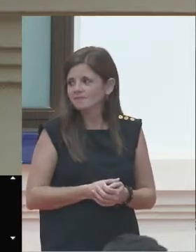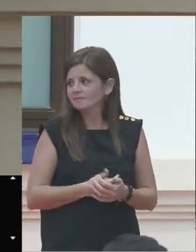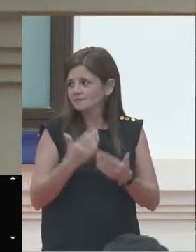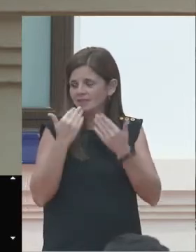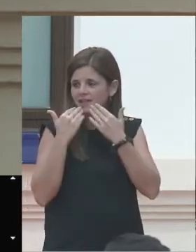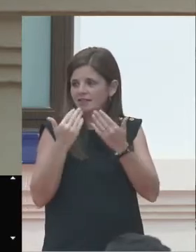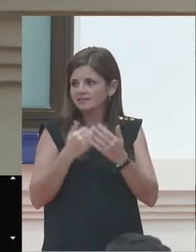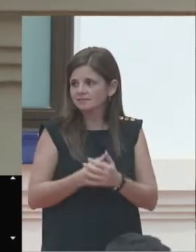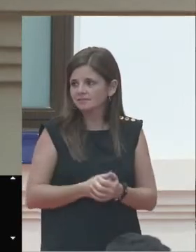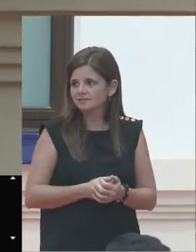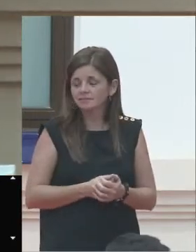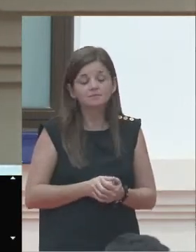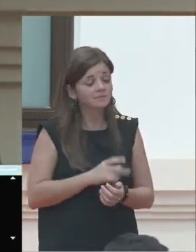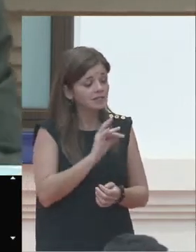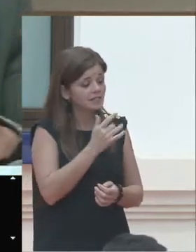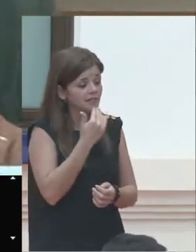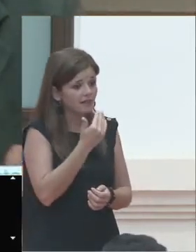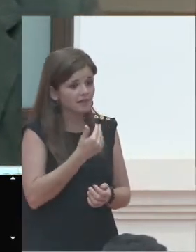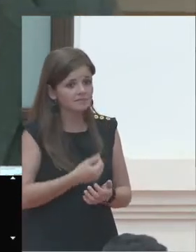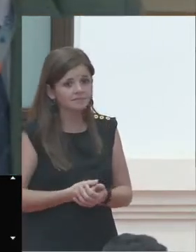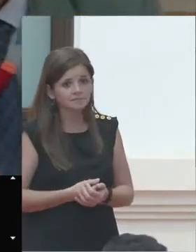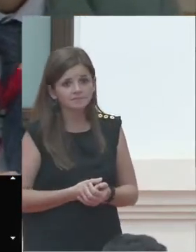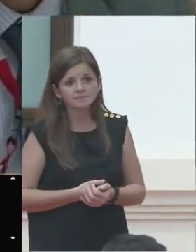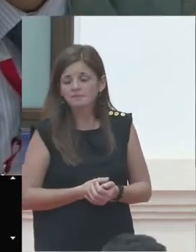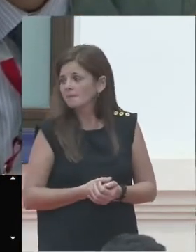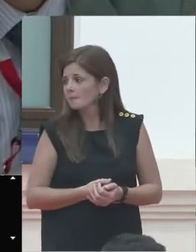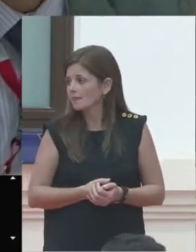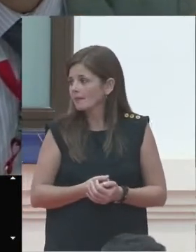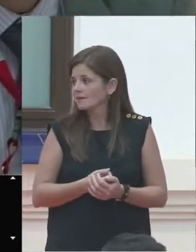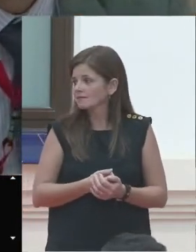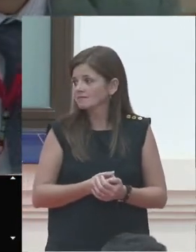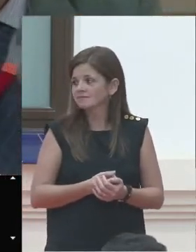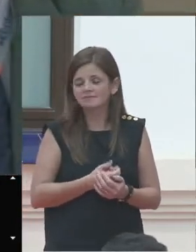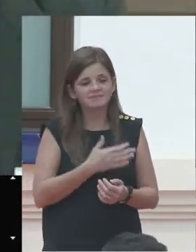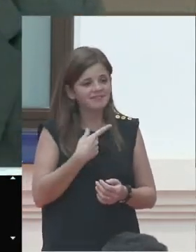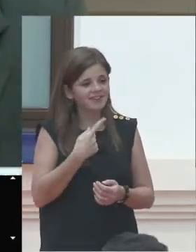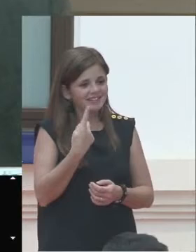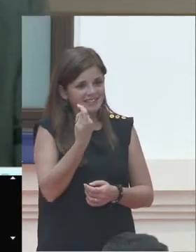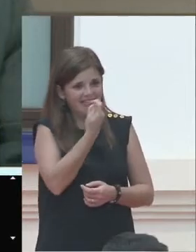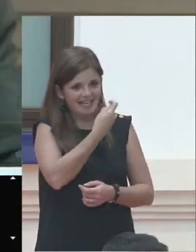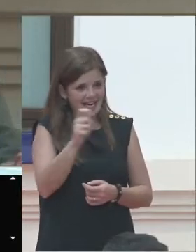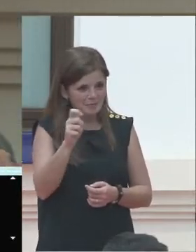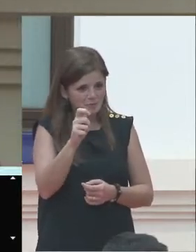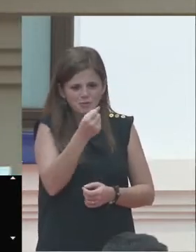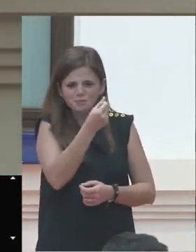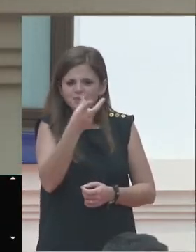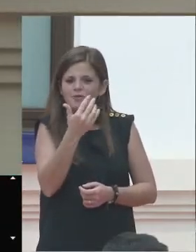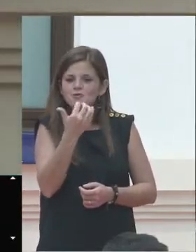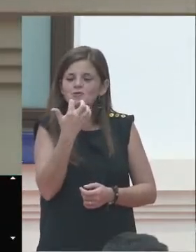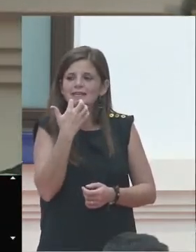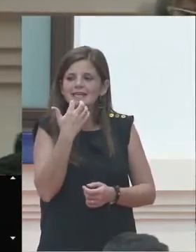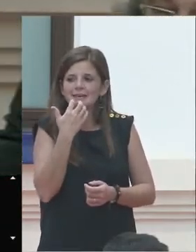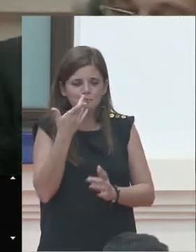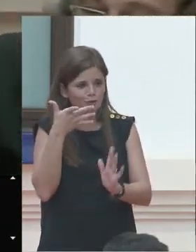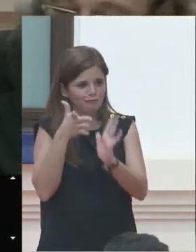Gracias. Sí, gracias. Te voy a poner rápidamente y muy claramente algunos ejemplos